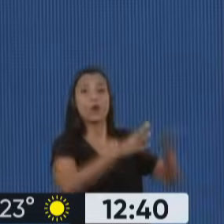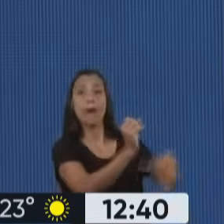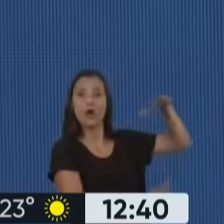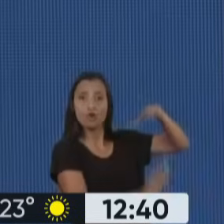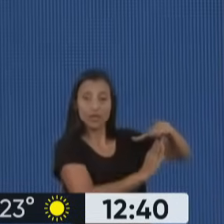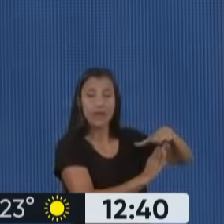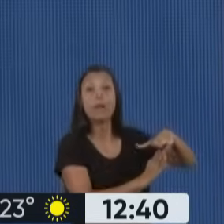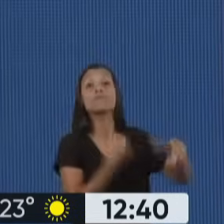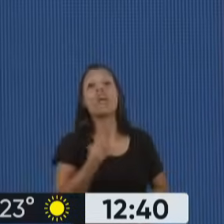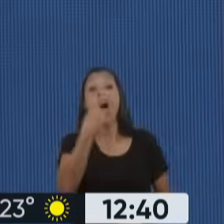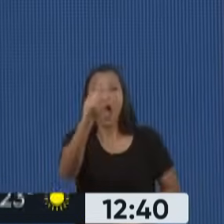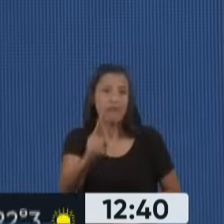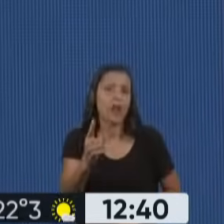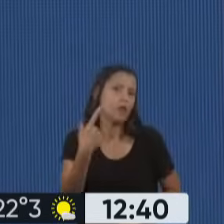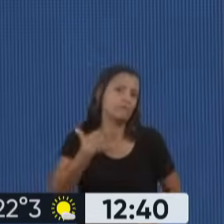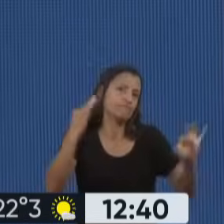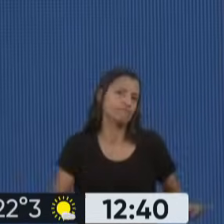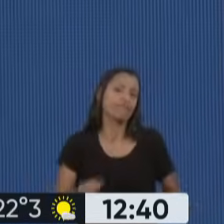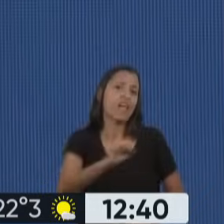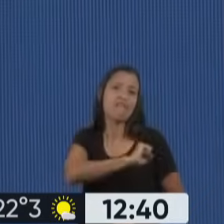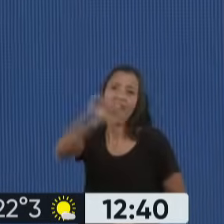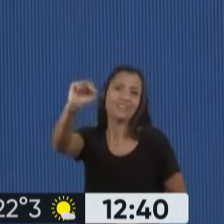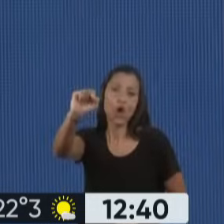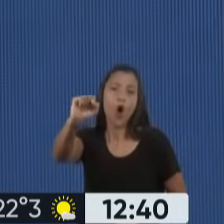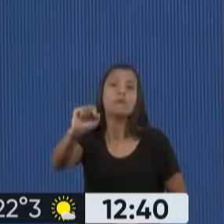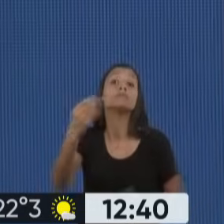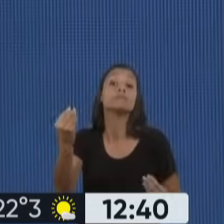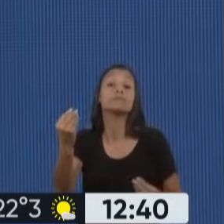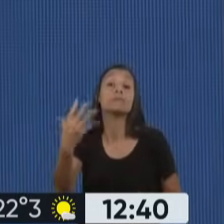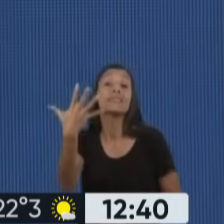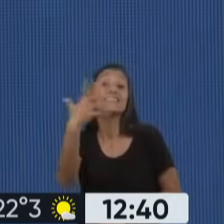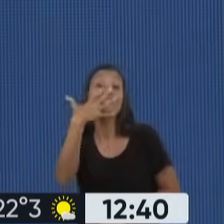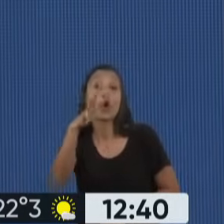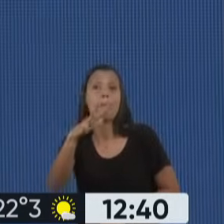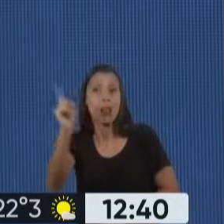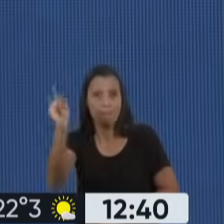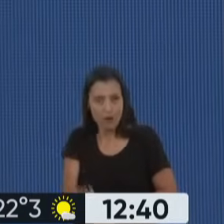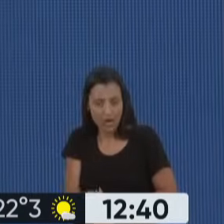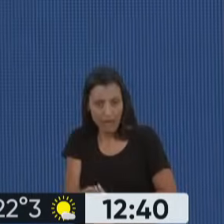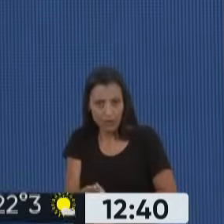Episodio que terminó con una inflación mayorista en orden al 1000%.